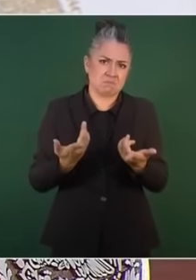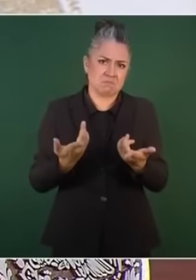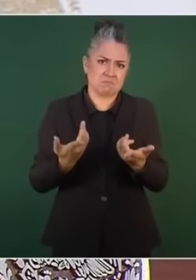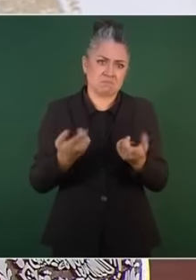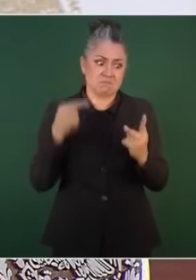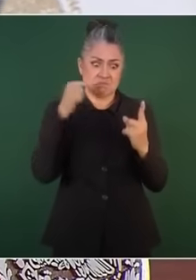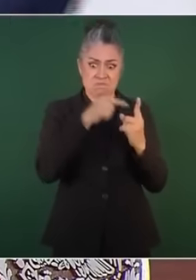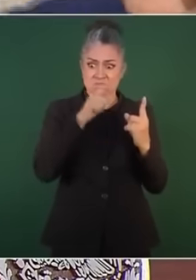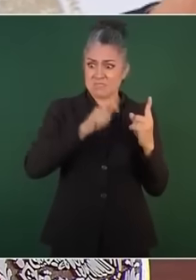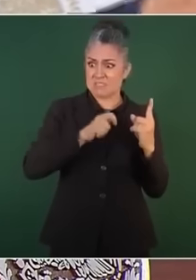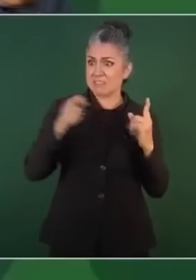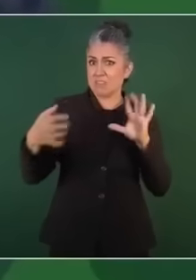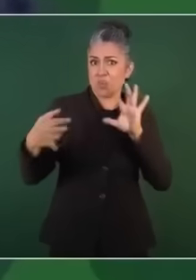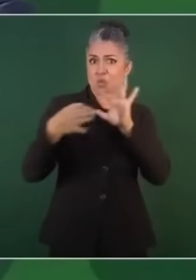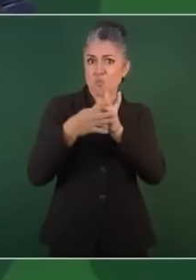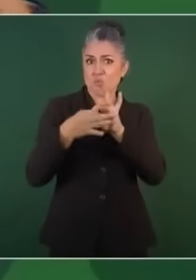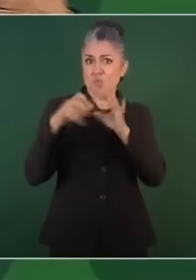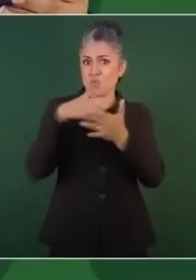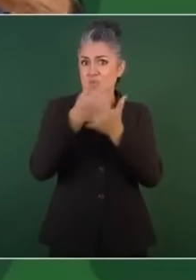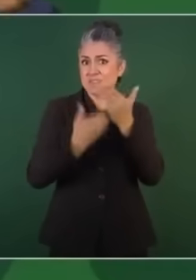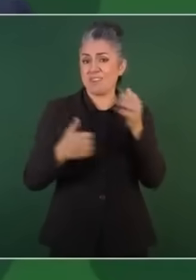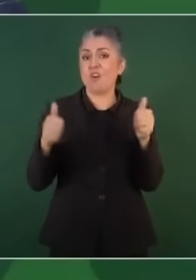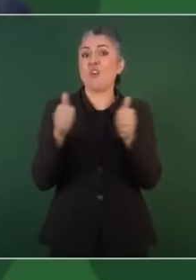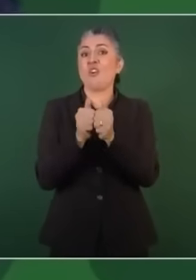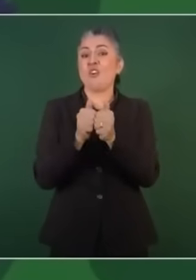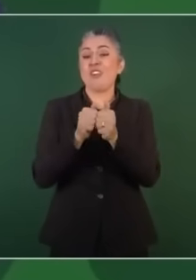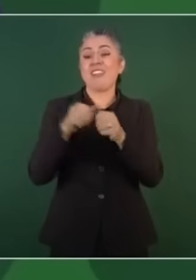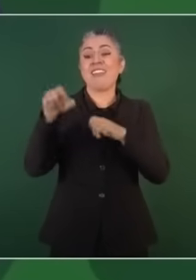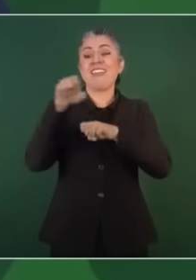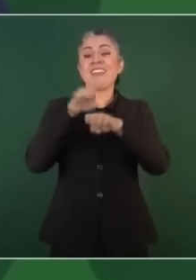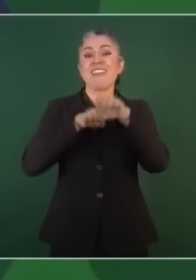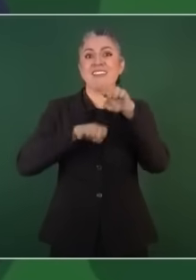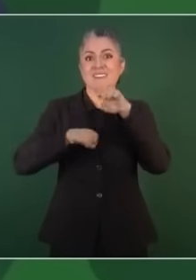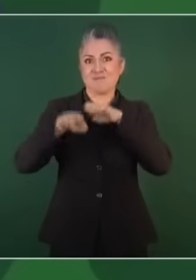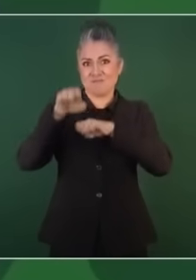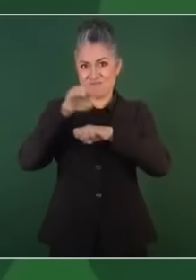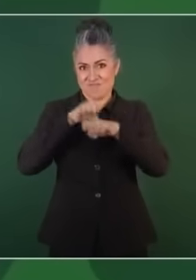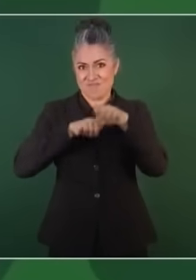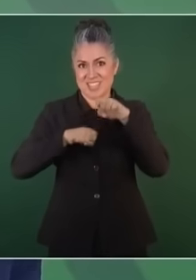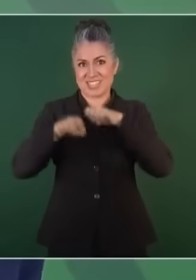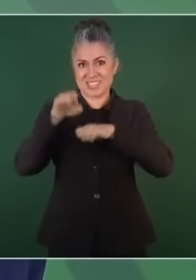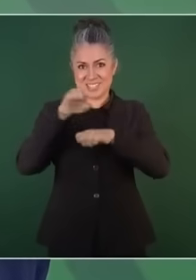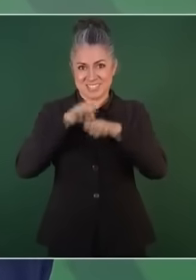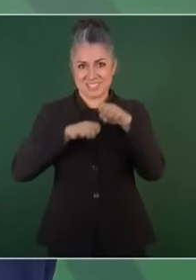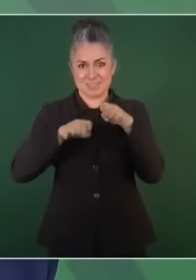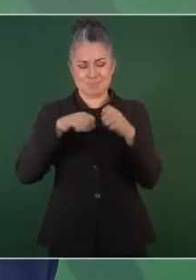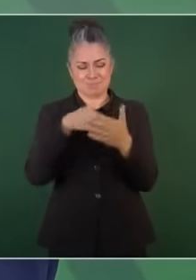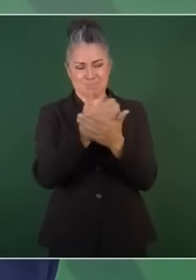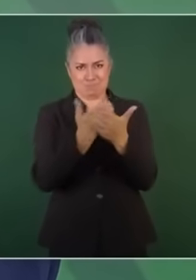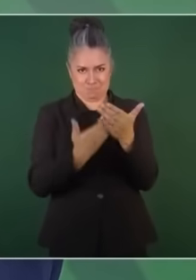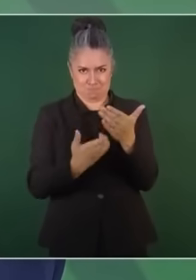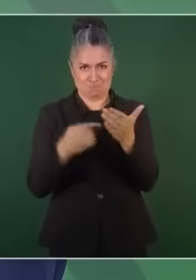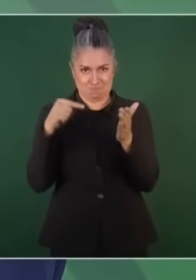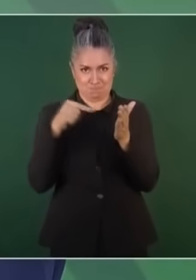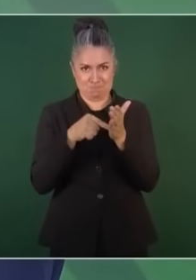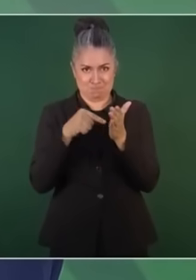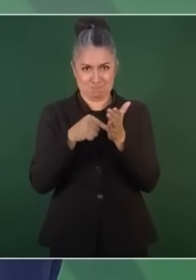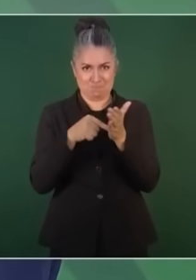o fueron empresas que le entregaron el contrato